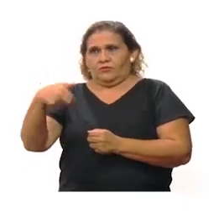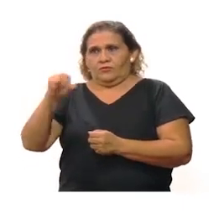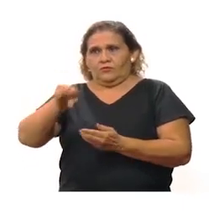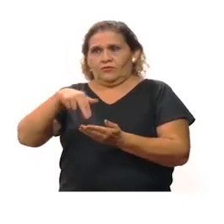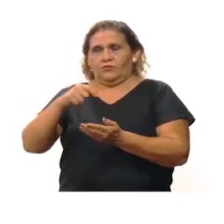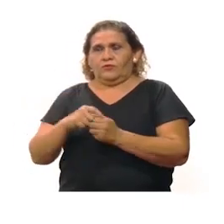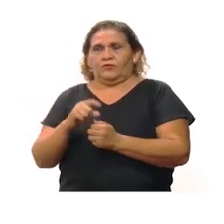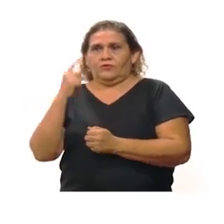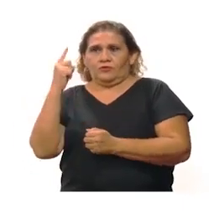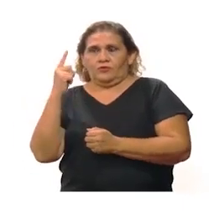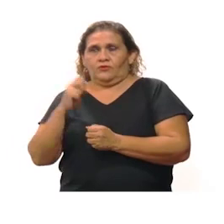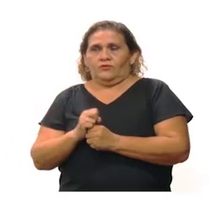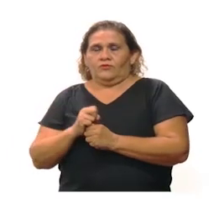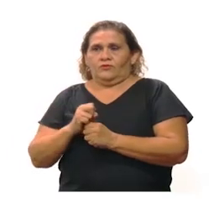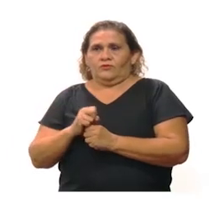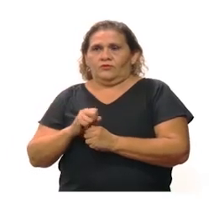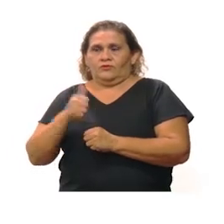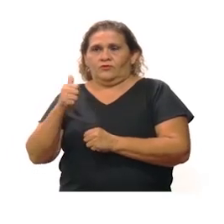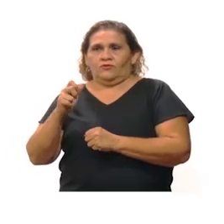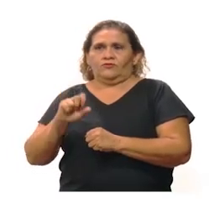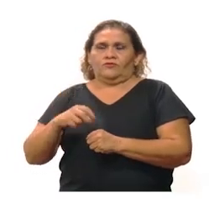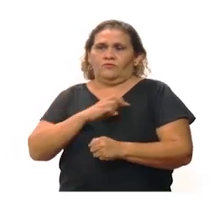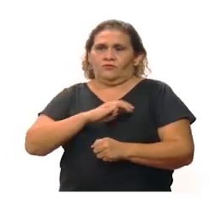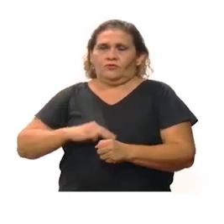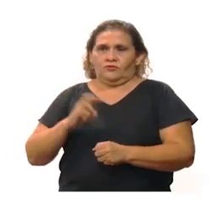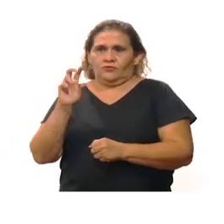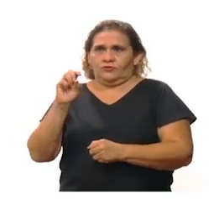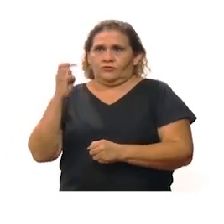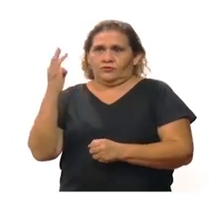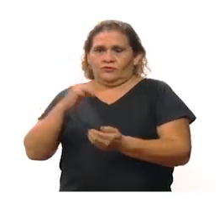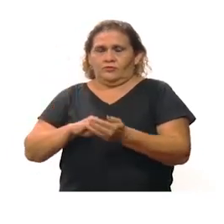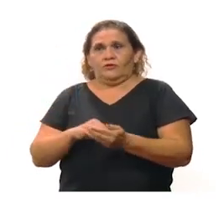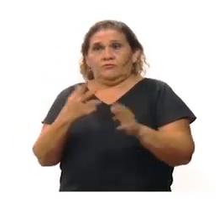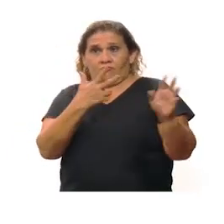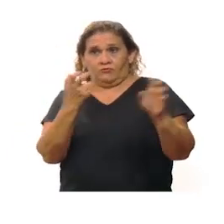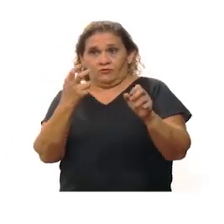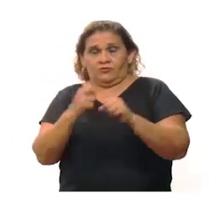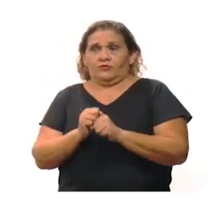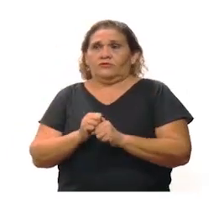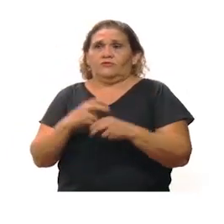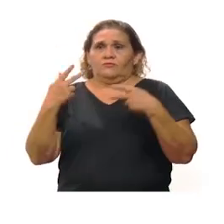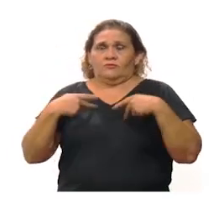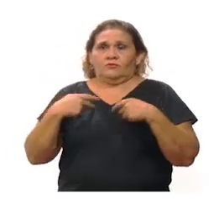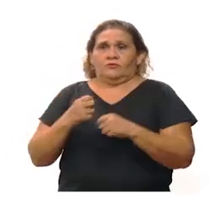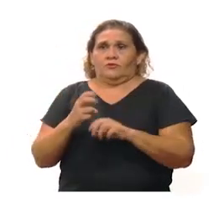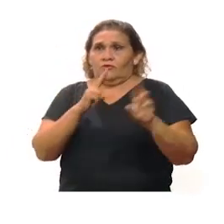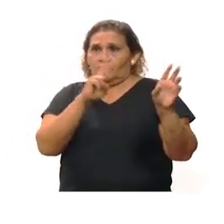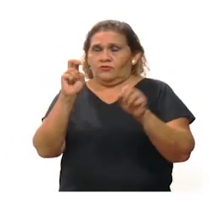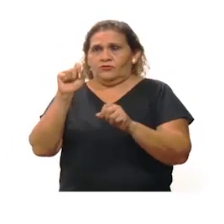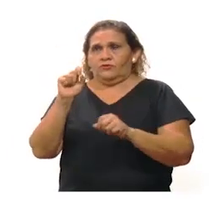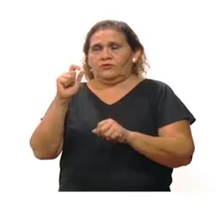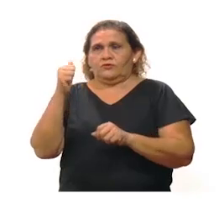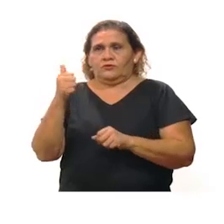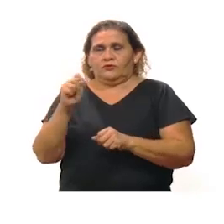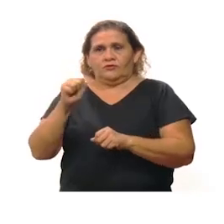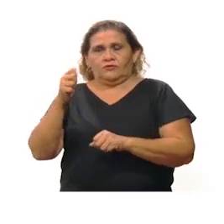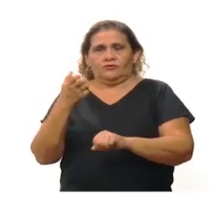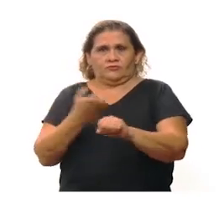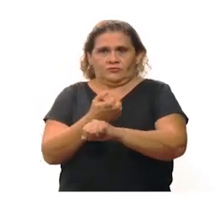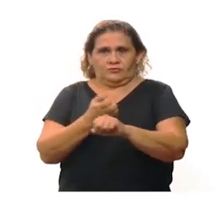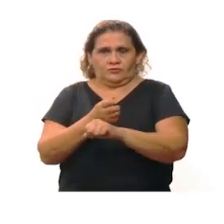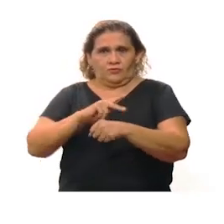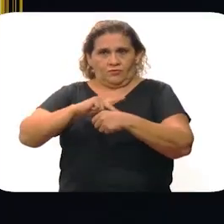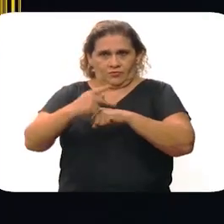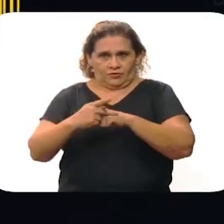Tizimín, Valladolid y 1 foráneo. De los 33.880 casos positivos, 276 son de otro país u